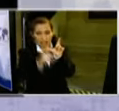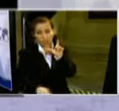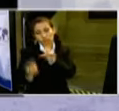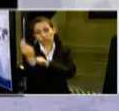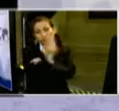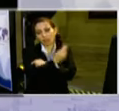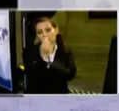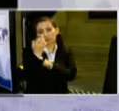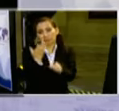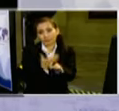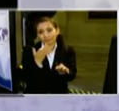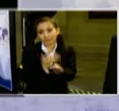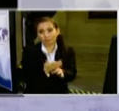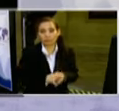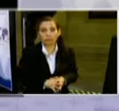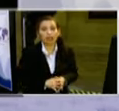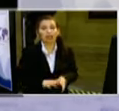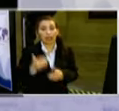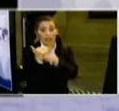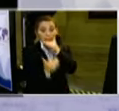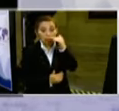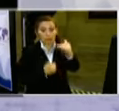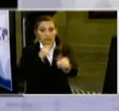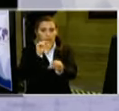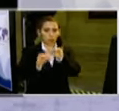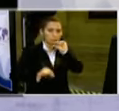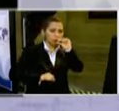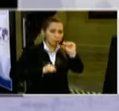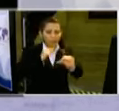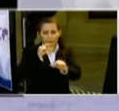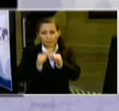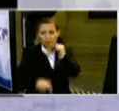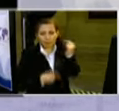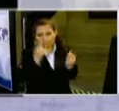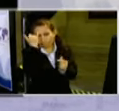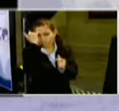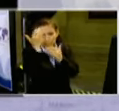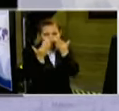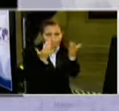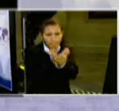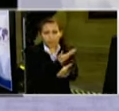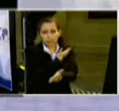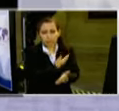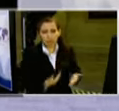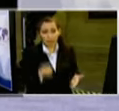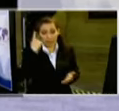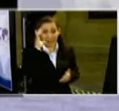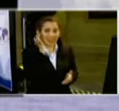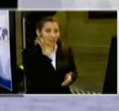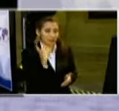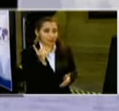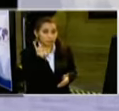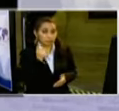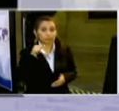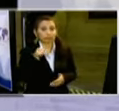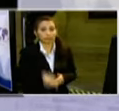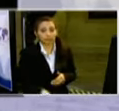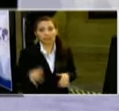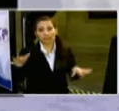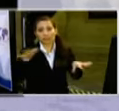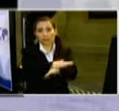necesario en ese momento. Los avances que se empezaron a dar en las tempranas propuestas del Ejecutivo al Congreso mexicano de